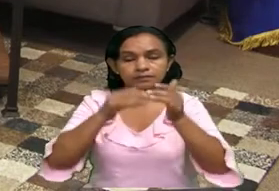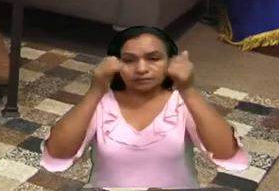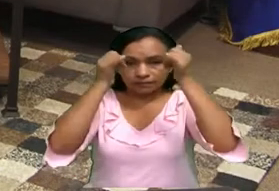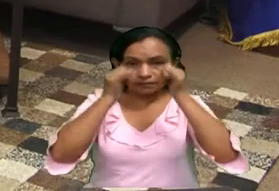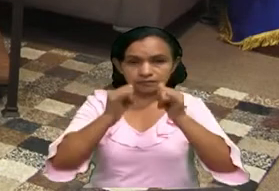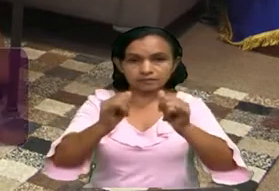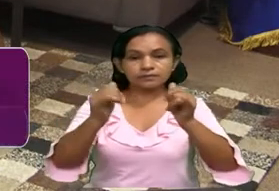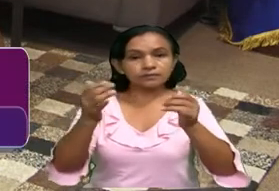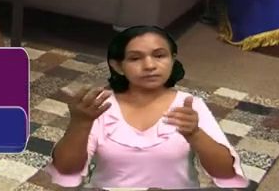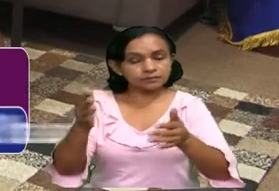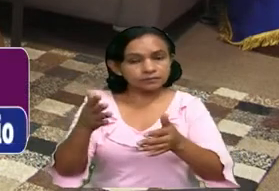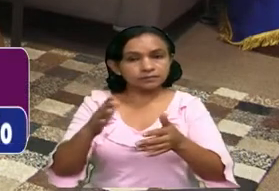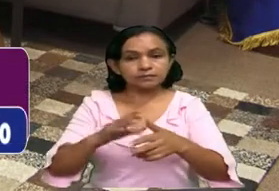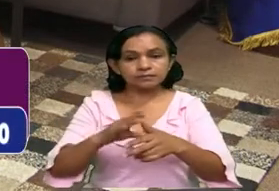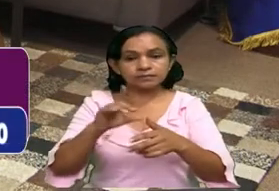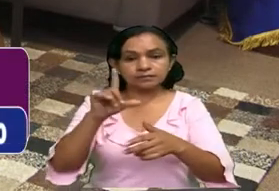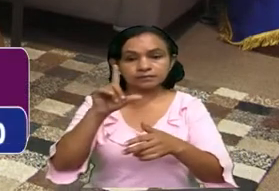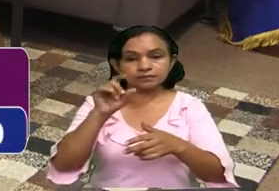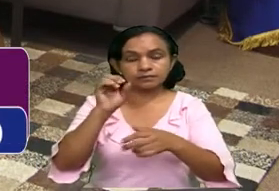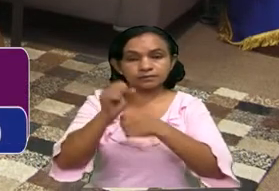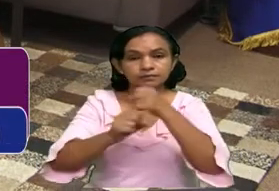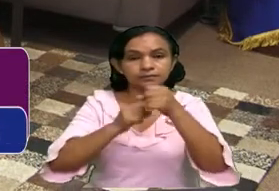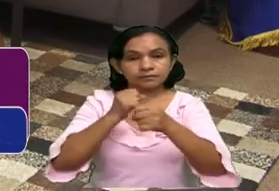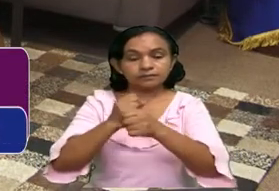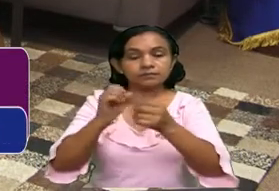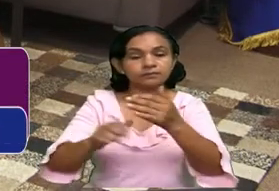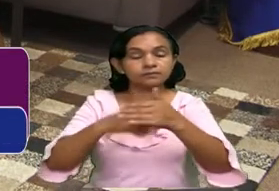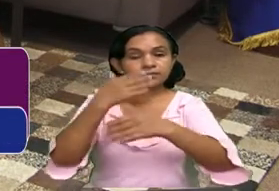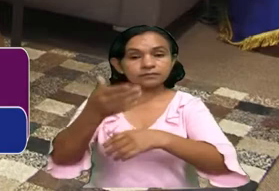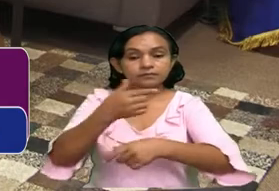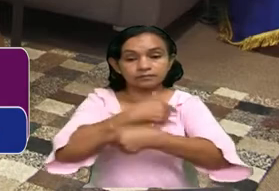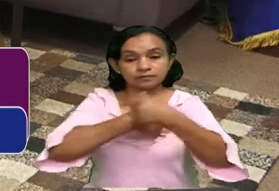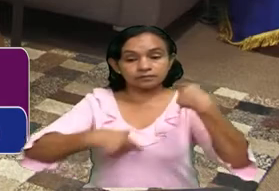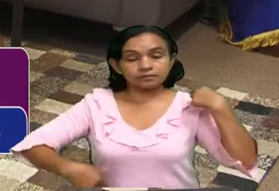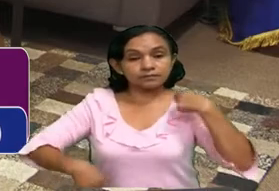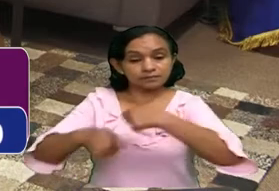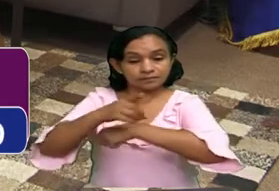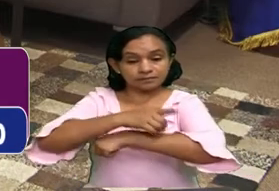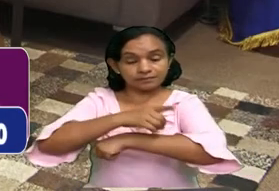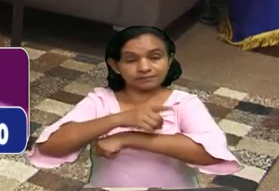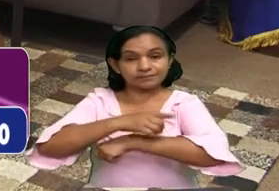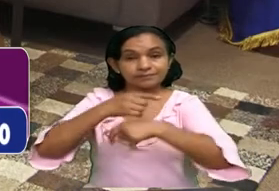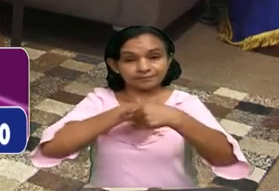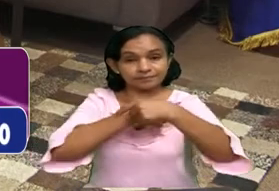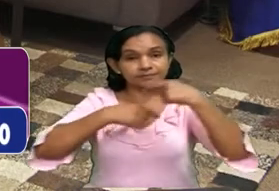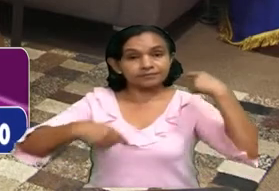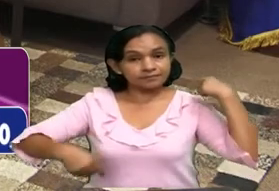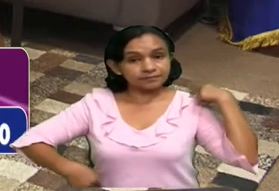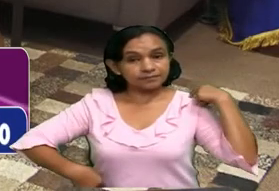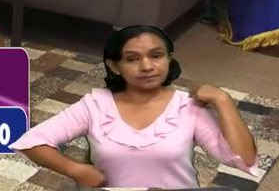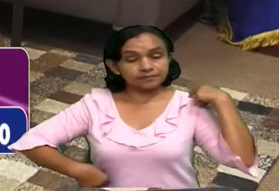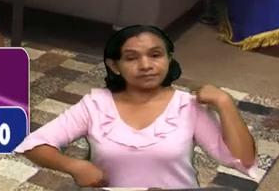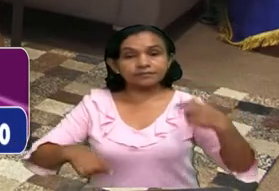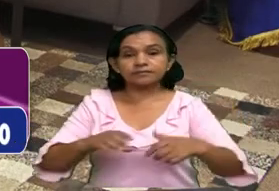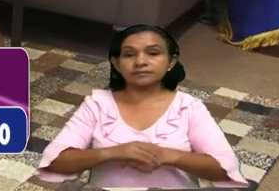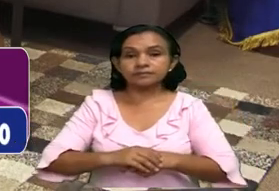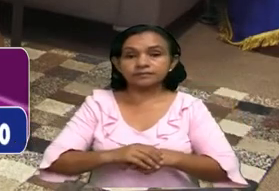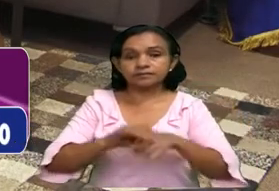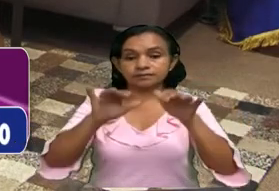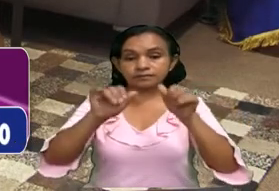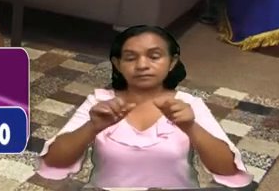menos. 10 años después de tener al presidente Daniel, y lo digo esto porque ha significado